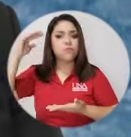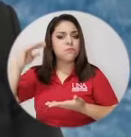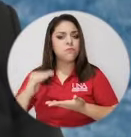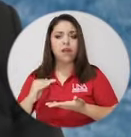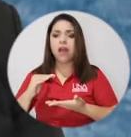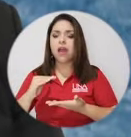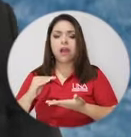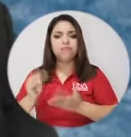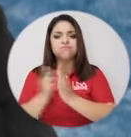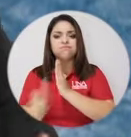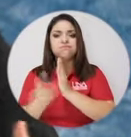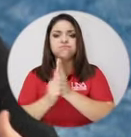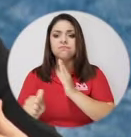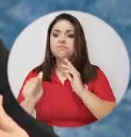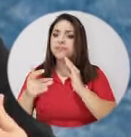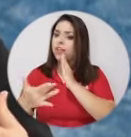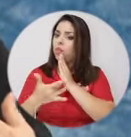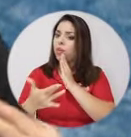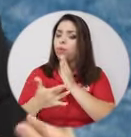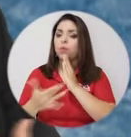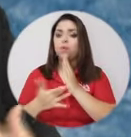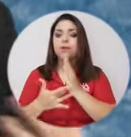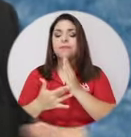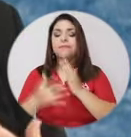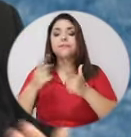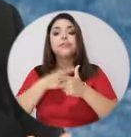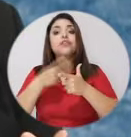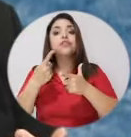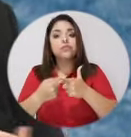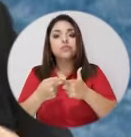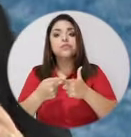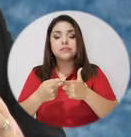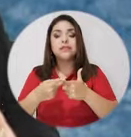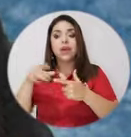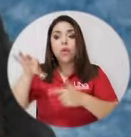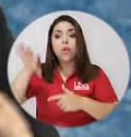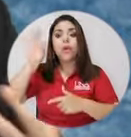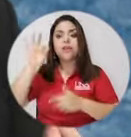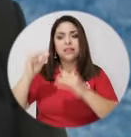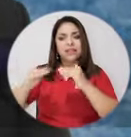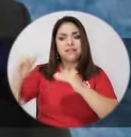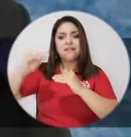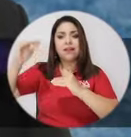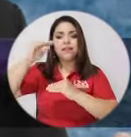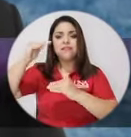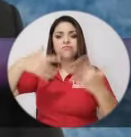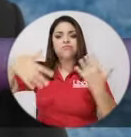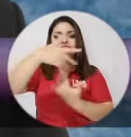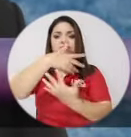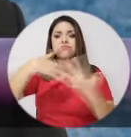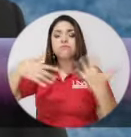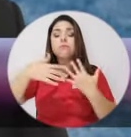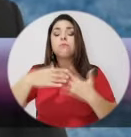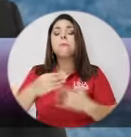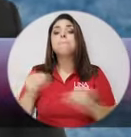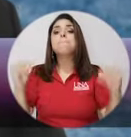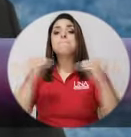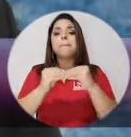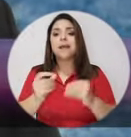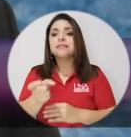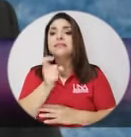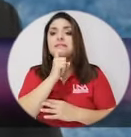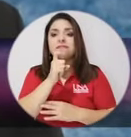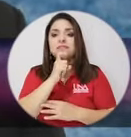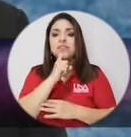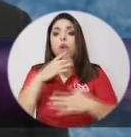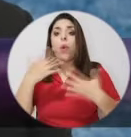alfabetización tecnológica y además donde por los niveles de interactividad es más difícil poder trabajar a distancia. Entonces